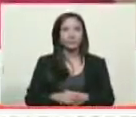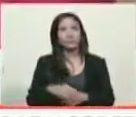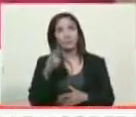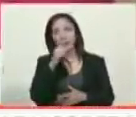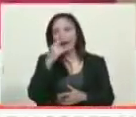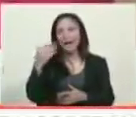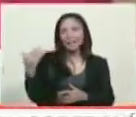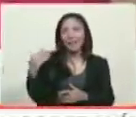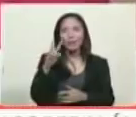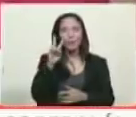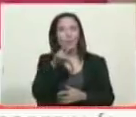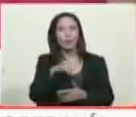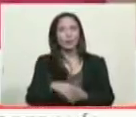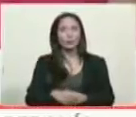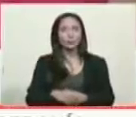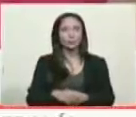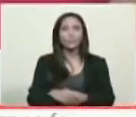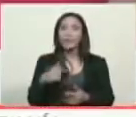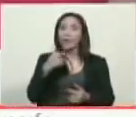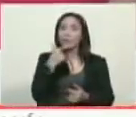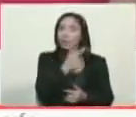Antielito, pues.